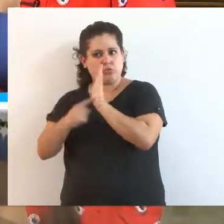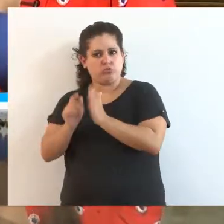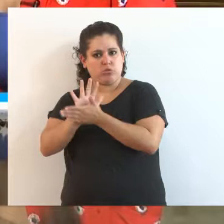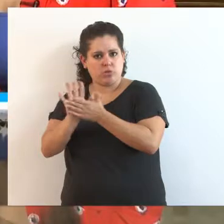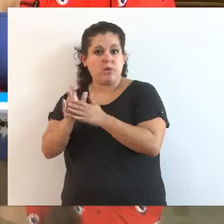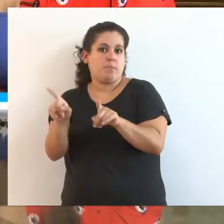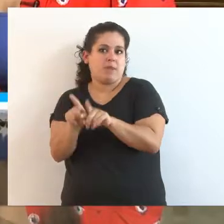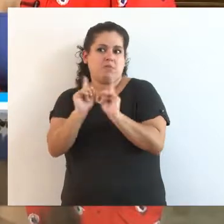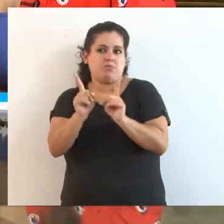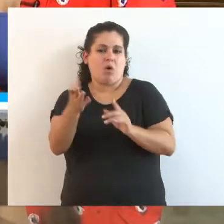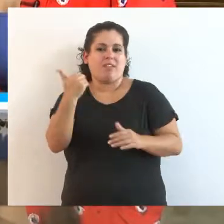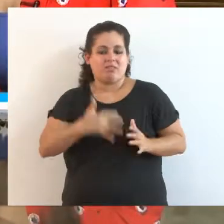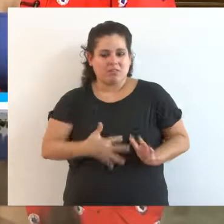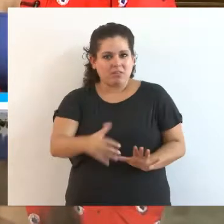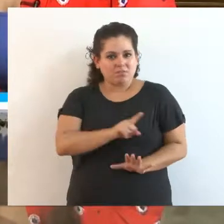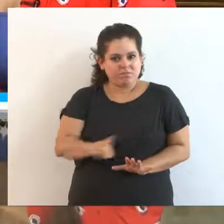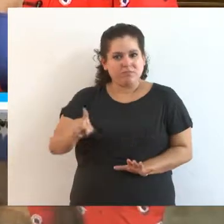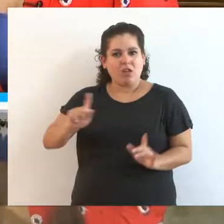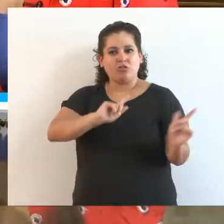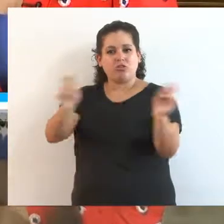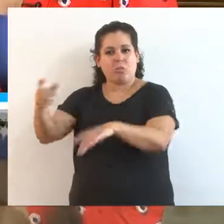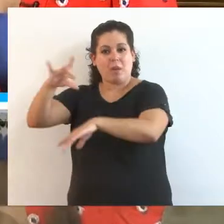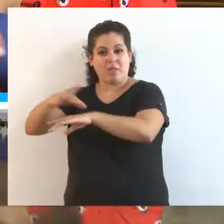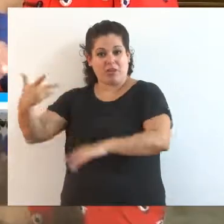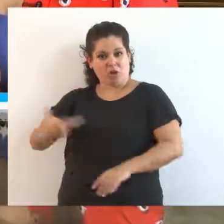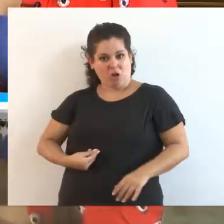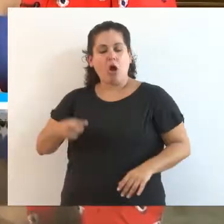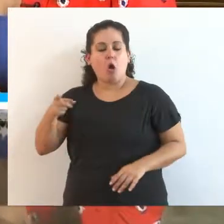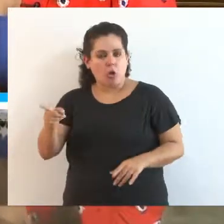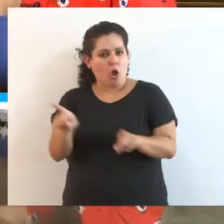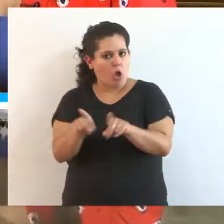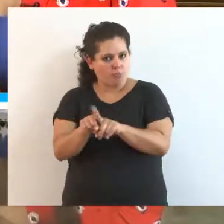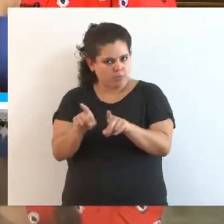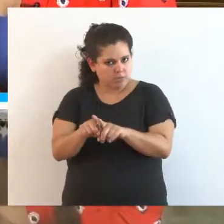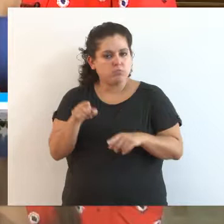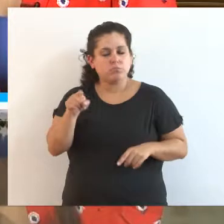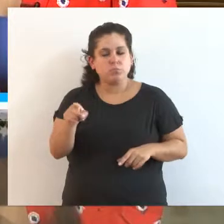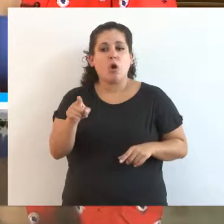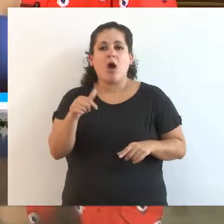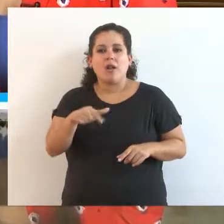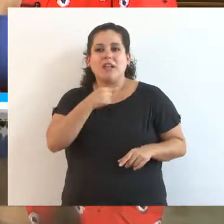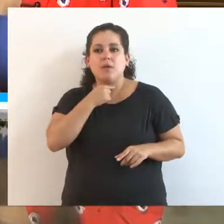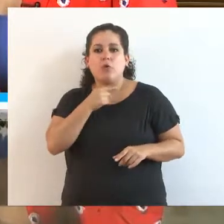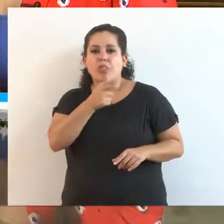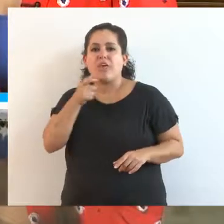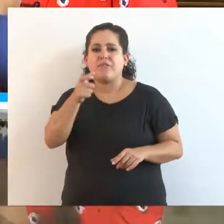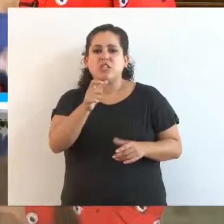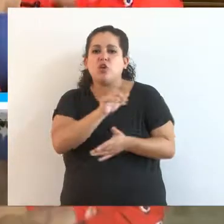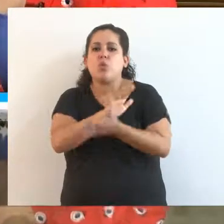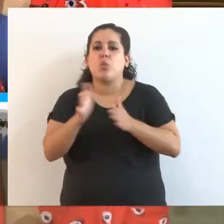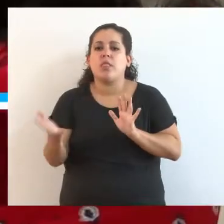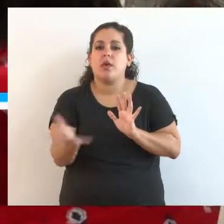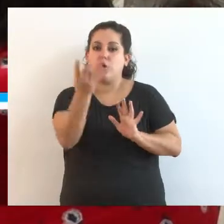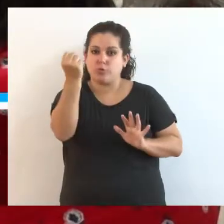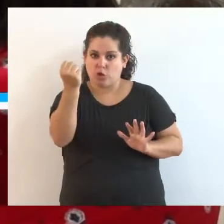complementar. Así lo hemos hecho, por ejemplo, con fertilidad asistida. Y en este caso de adopción, ¿cuáles son los puntos? Los puntos claves para mí son, primero, una nueva definición de adopción. Porque la adopción